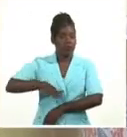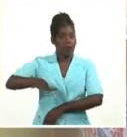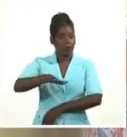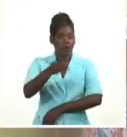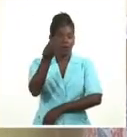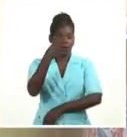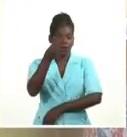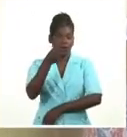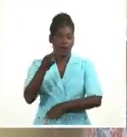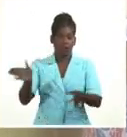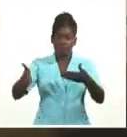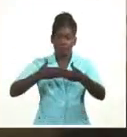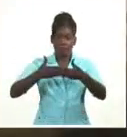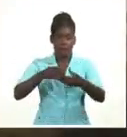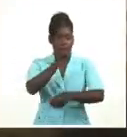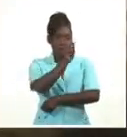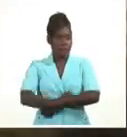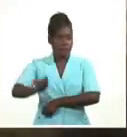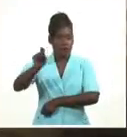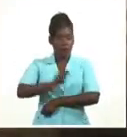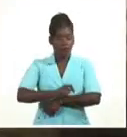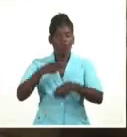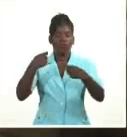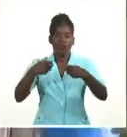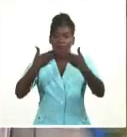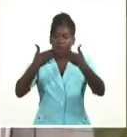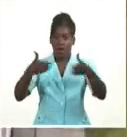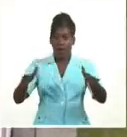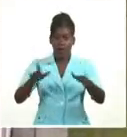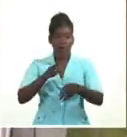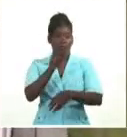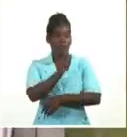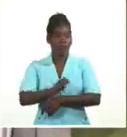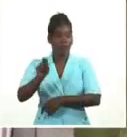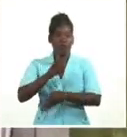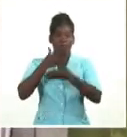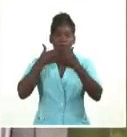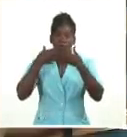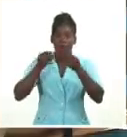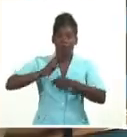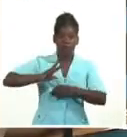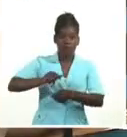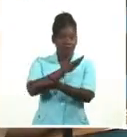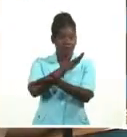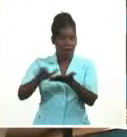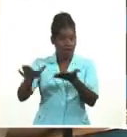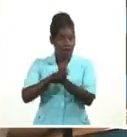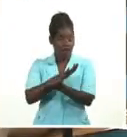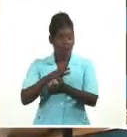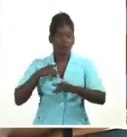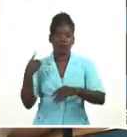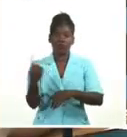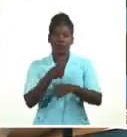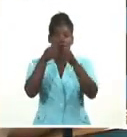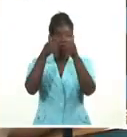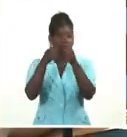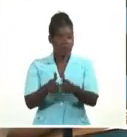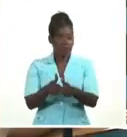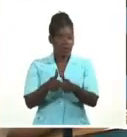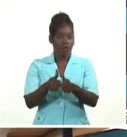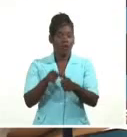necesita. No se puede perder una libra de productos en almacén. Hay que tocar con la mano lo